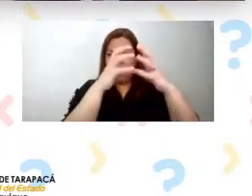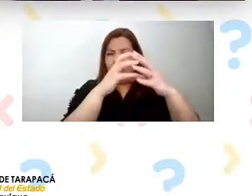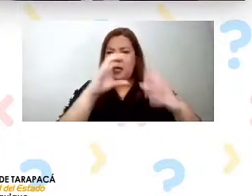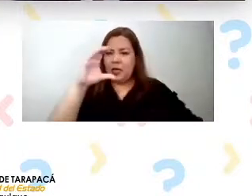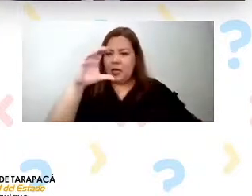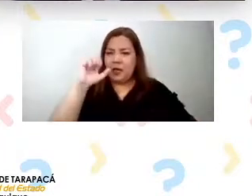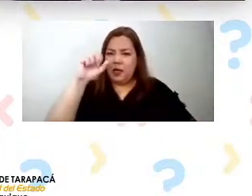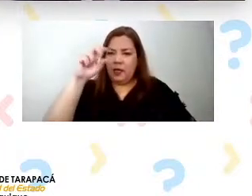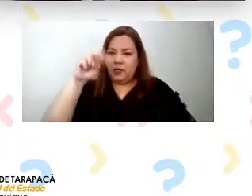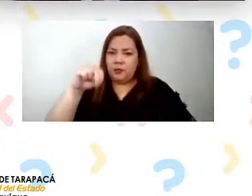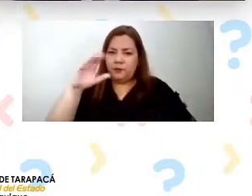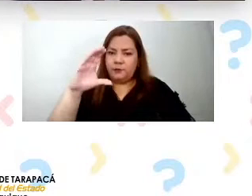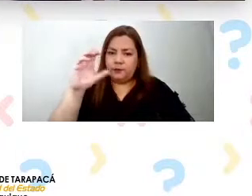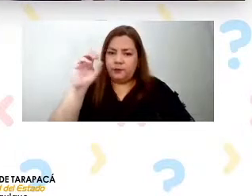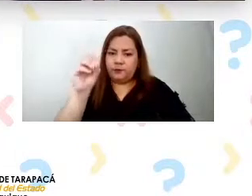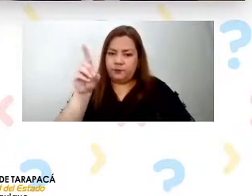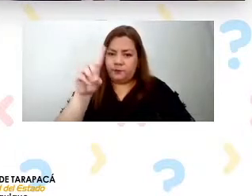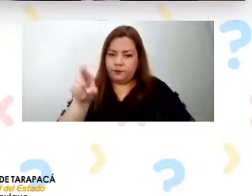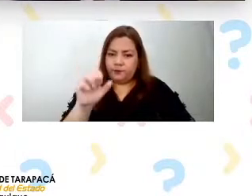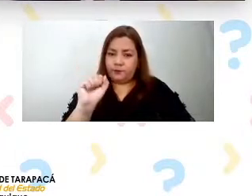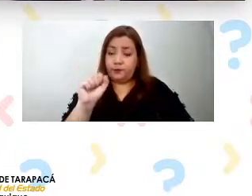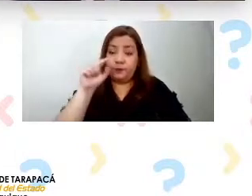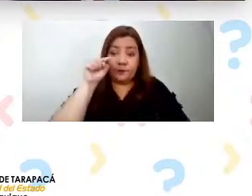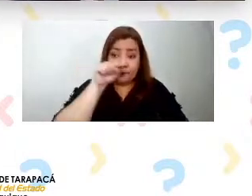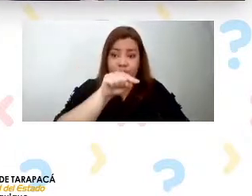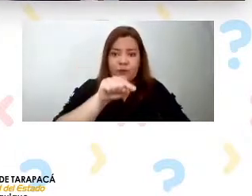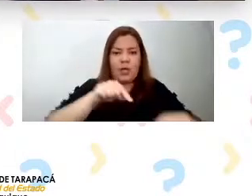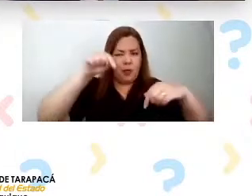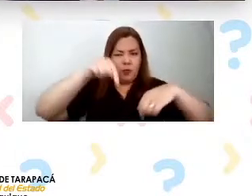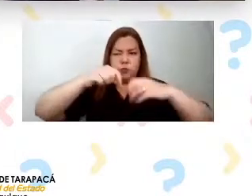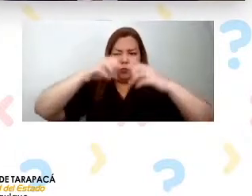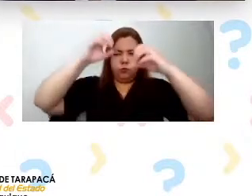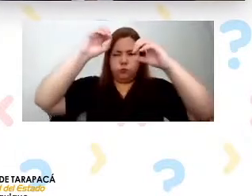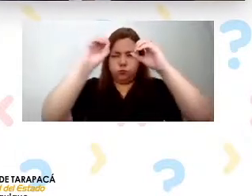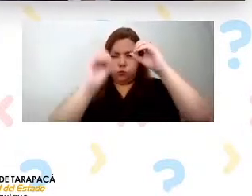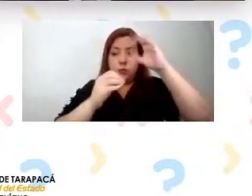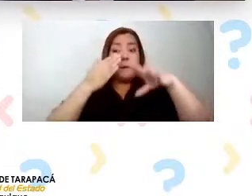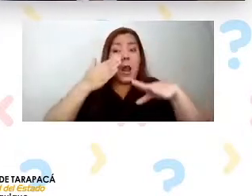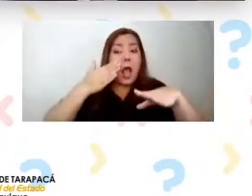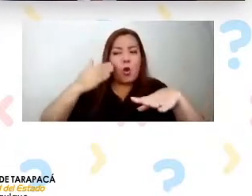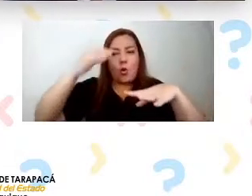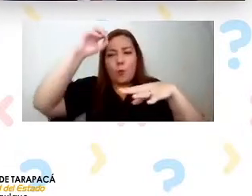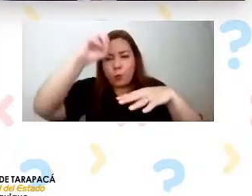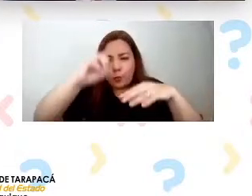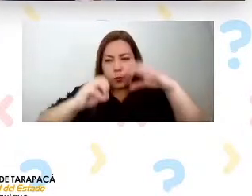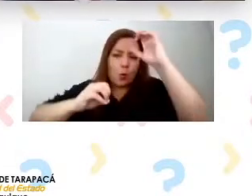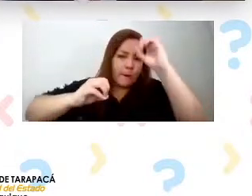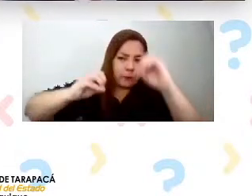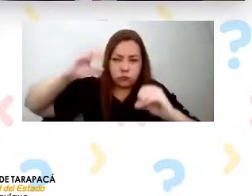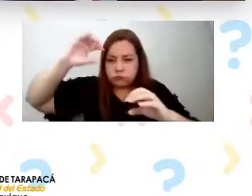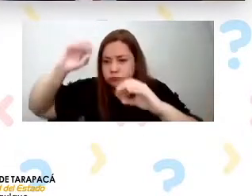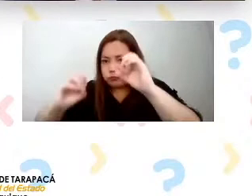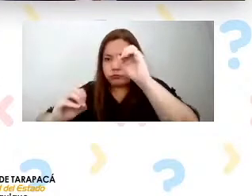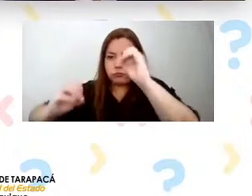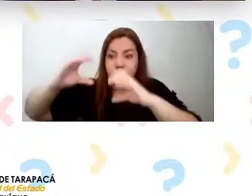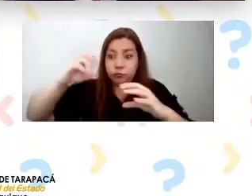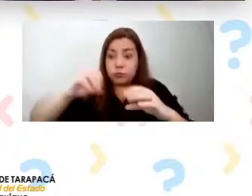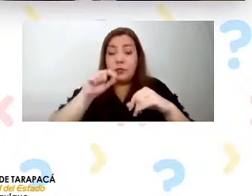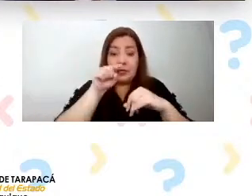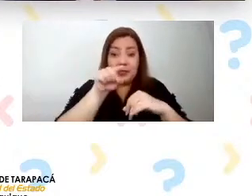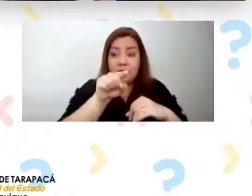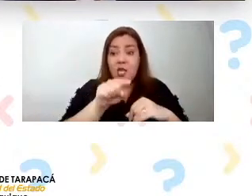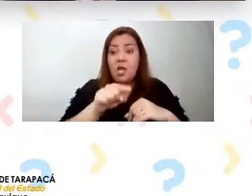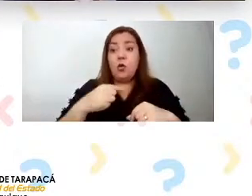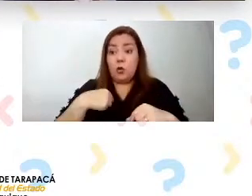¿no?, y obviamente muchos nevados que estarían dando origen, ¿no es cierto?, a que nosotros le llamamos